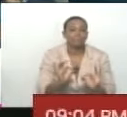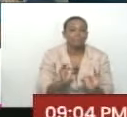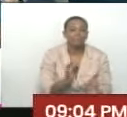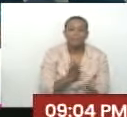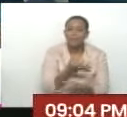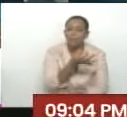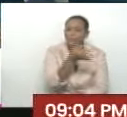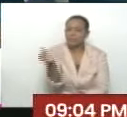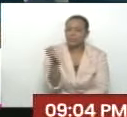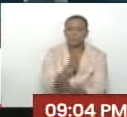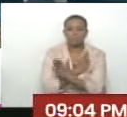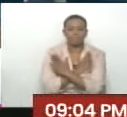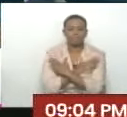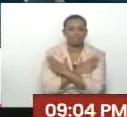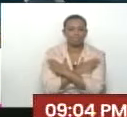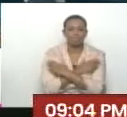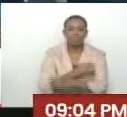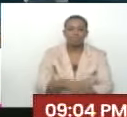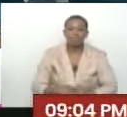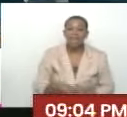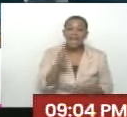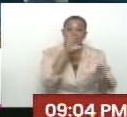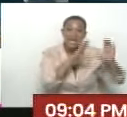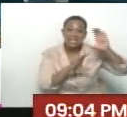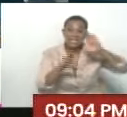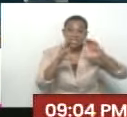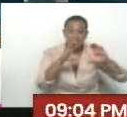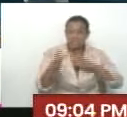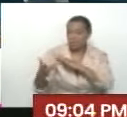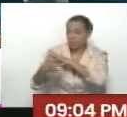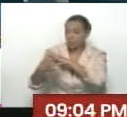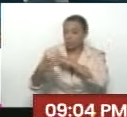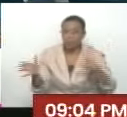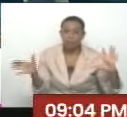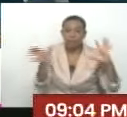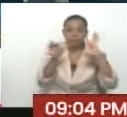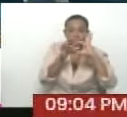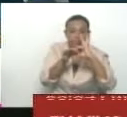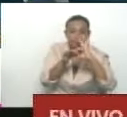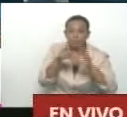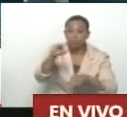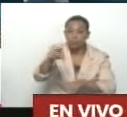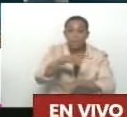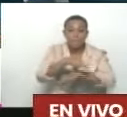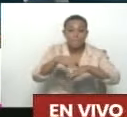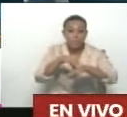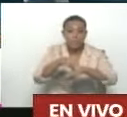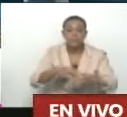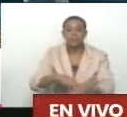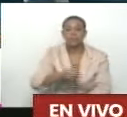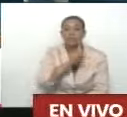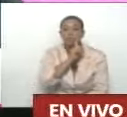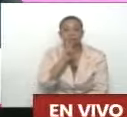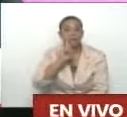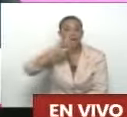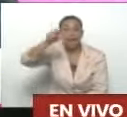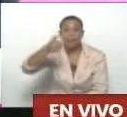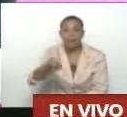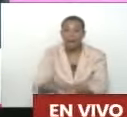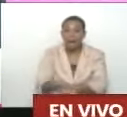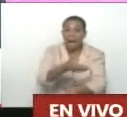Excelente. La ciencia y la tecnología, Gabriela, porque antes de que ella saliera de